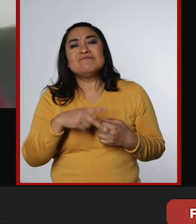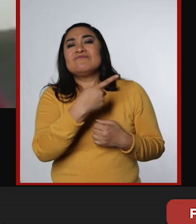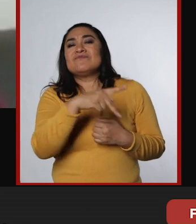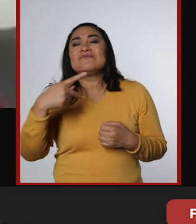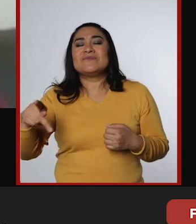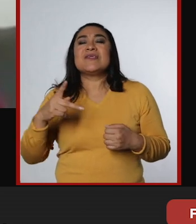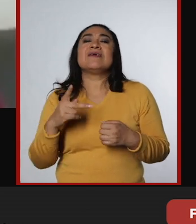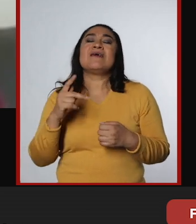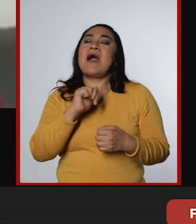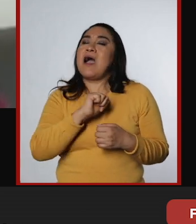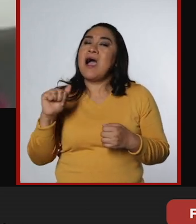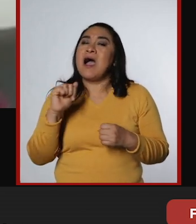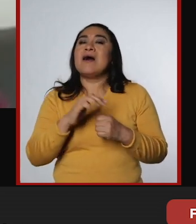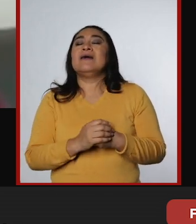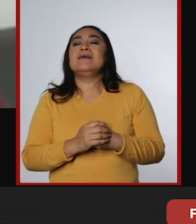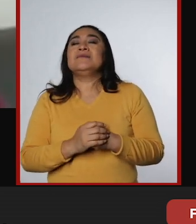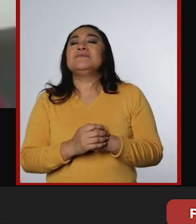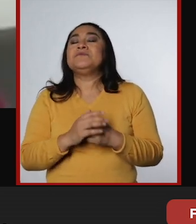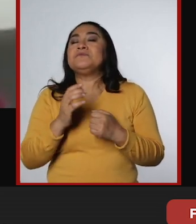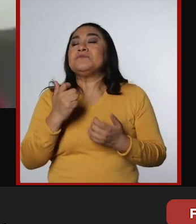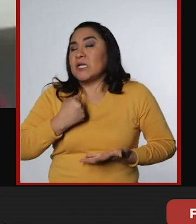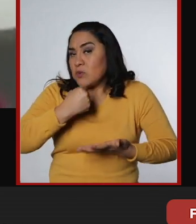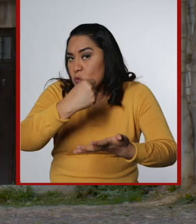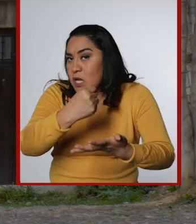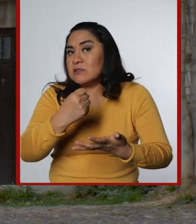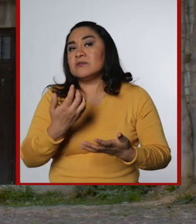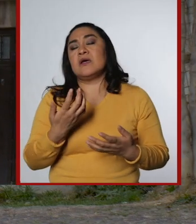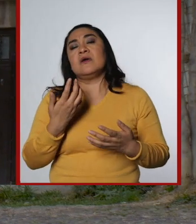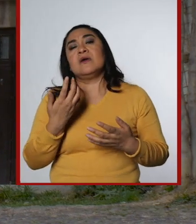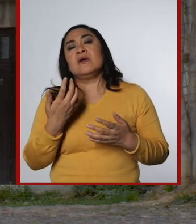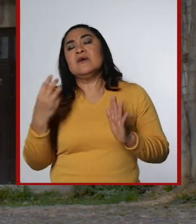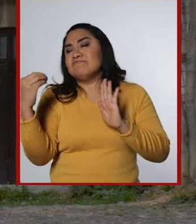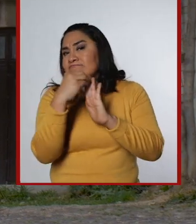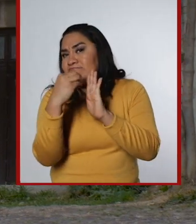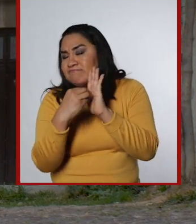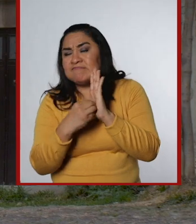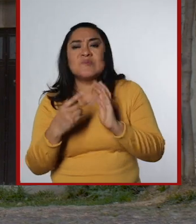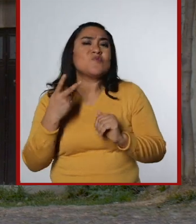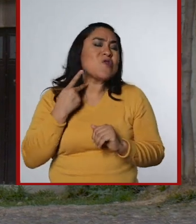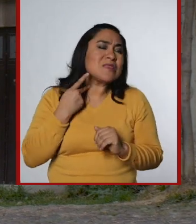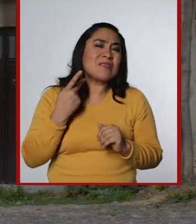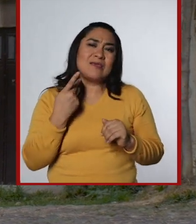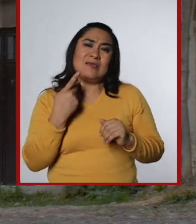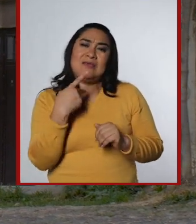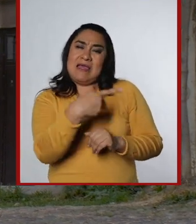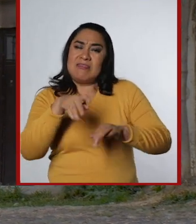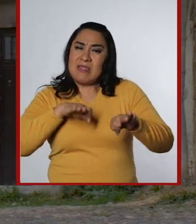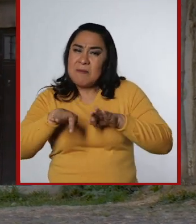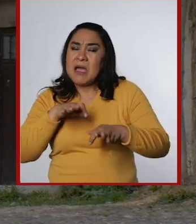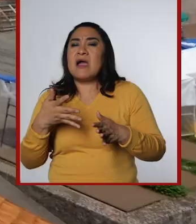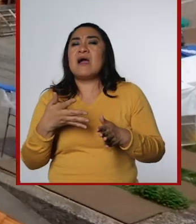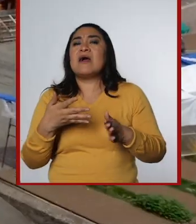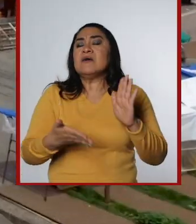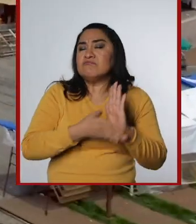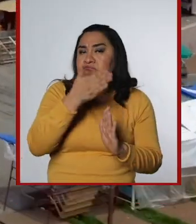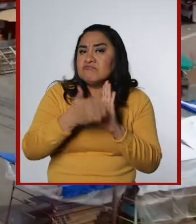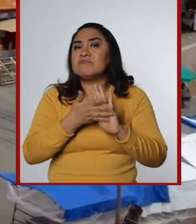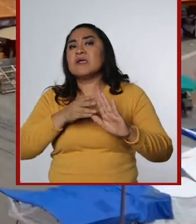las políticas públicas, con los presupuestos, con la asignación también de